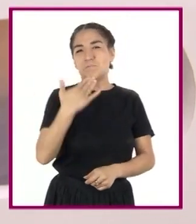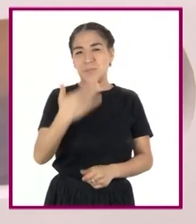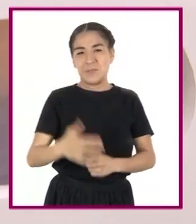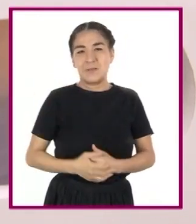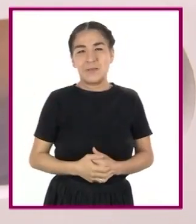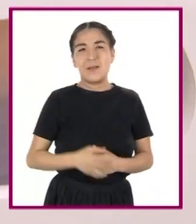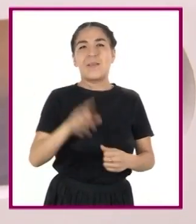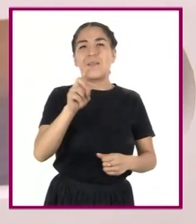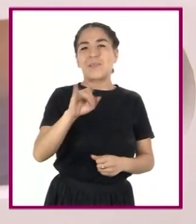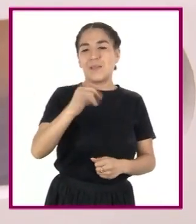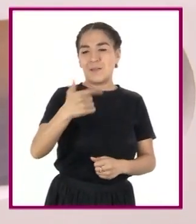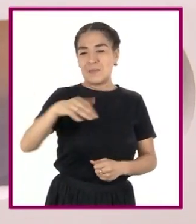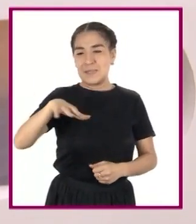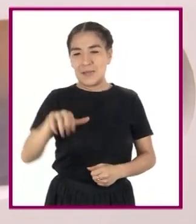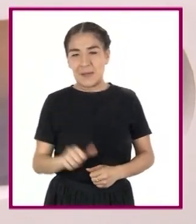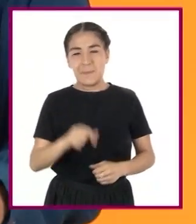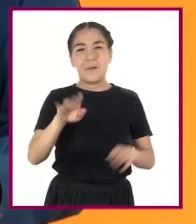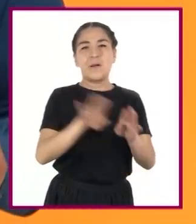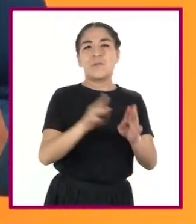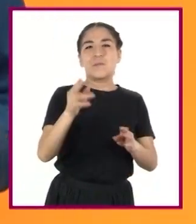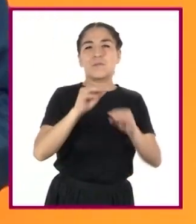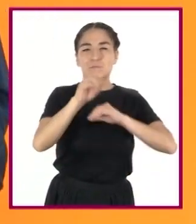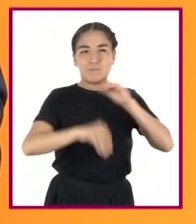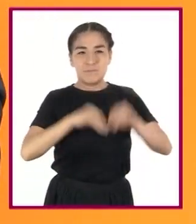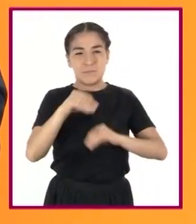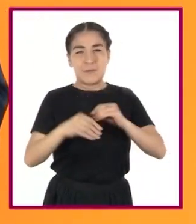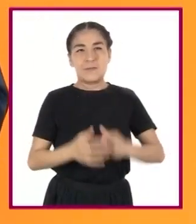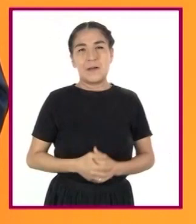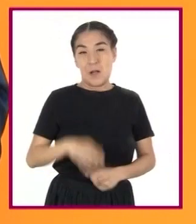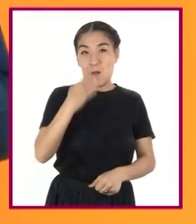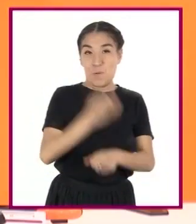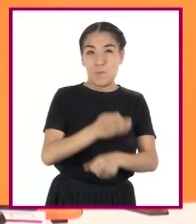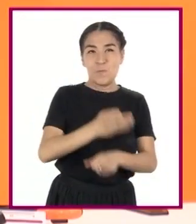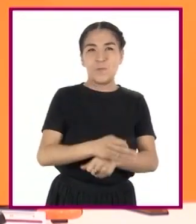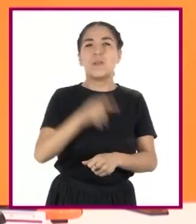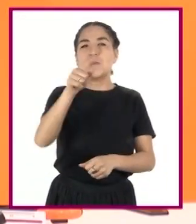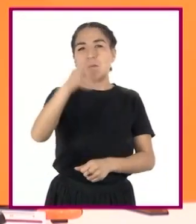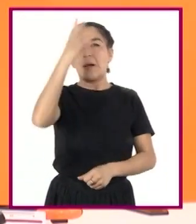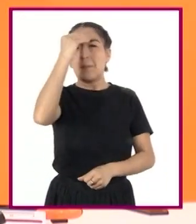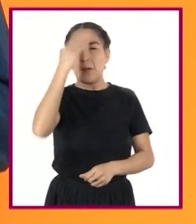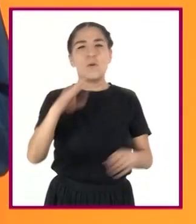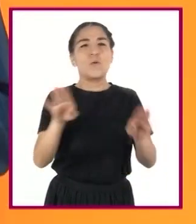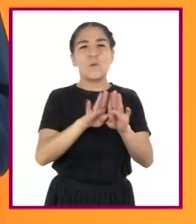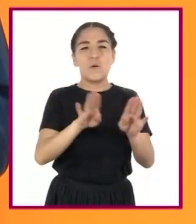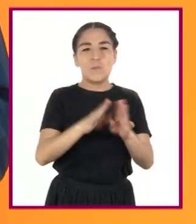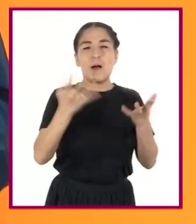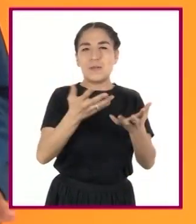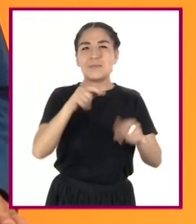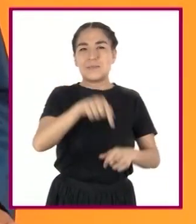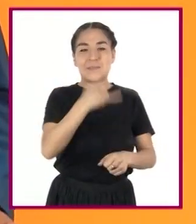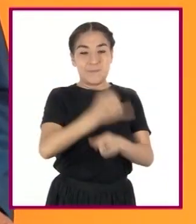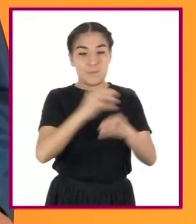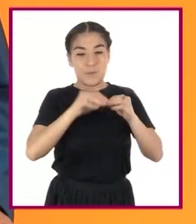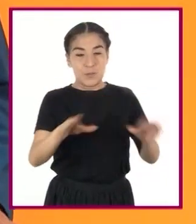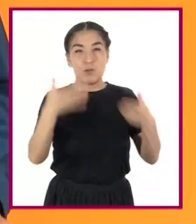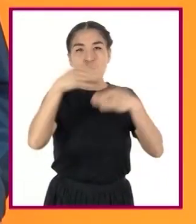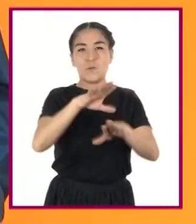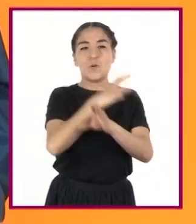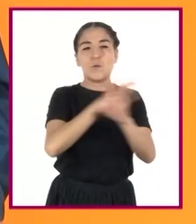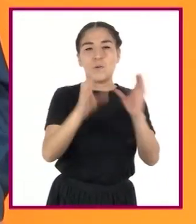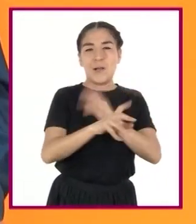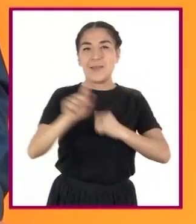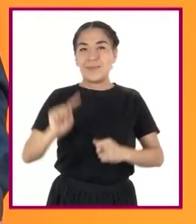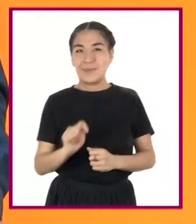como diagramas, planos o esquemas. En esta ocasión aprenderán cómo llevar la información sobre un objeto técnico a